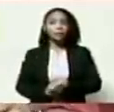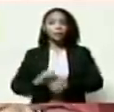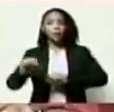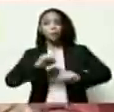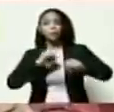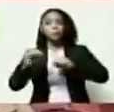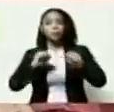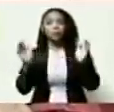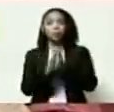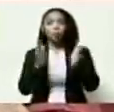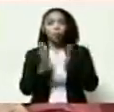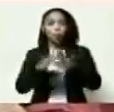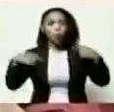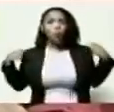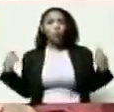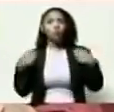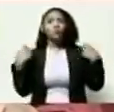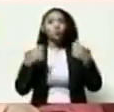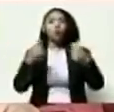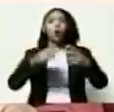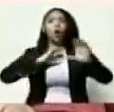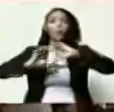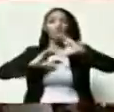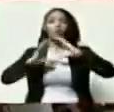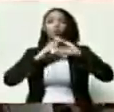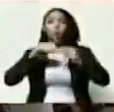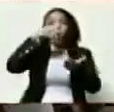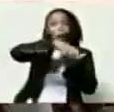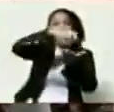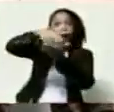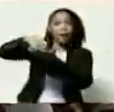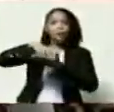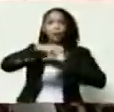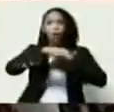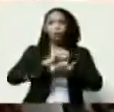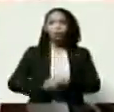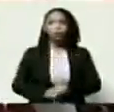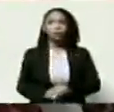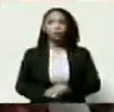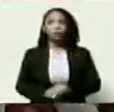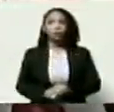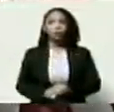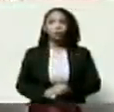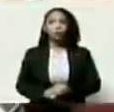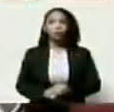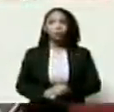agitación, propaganda y comunicación de todos los estados.